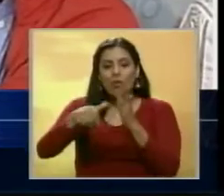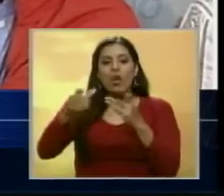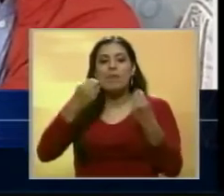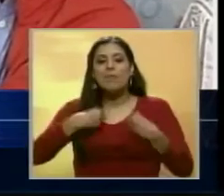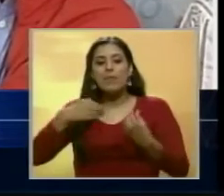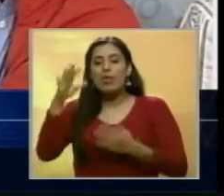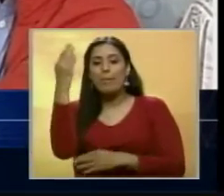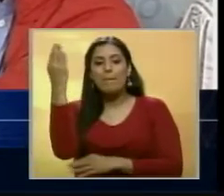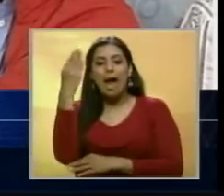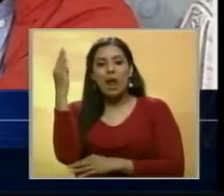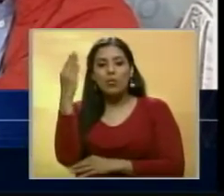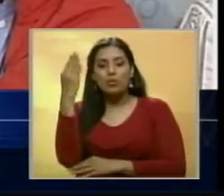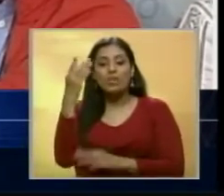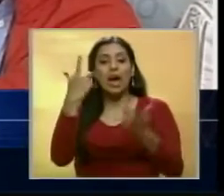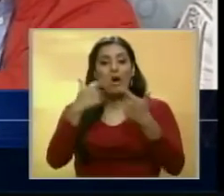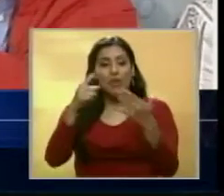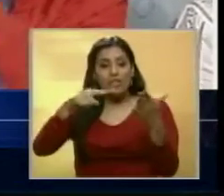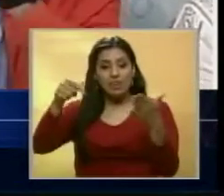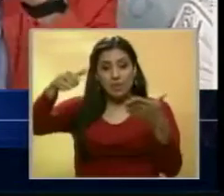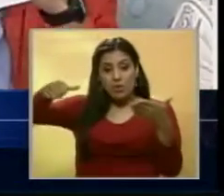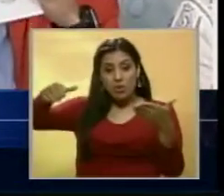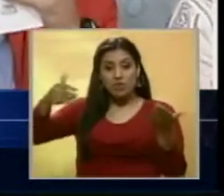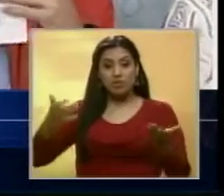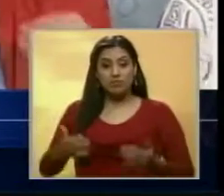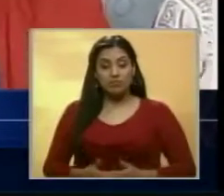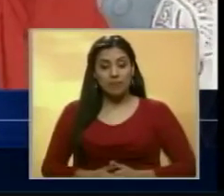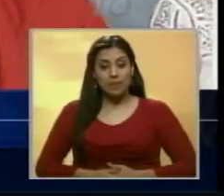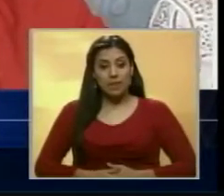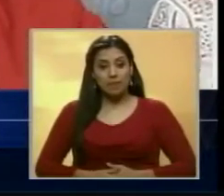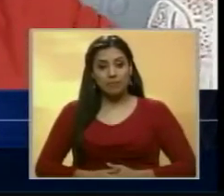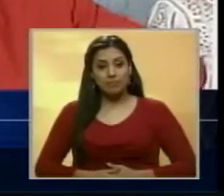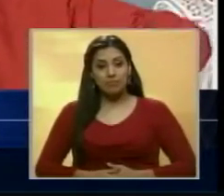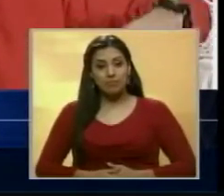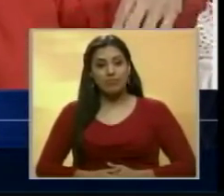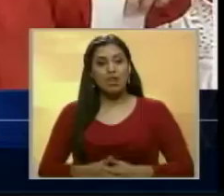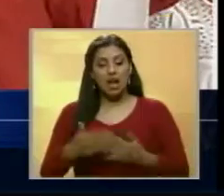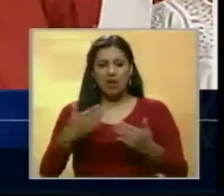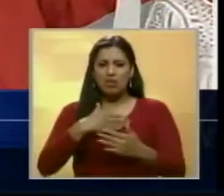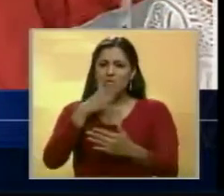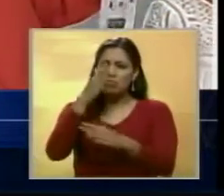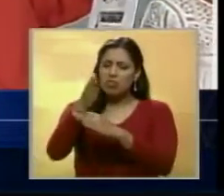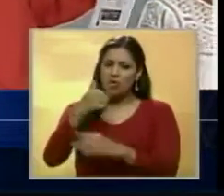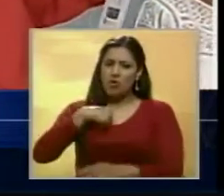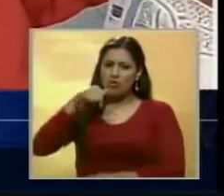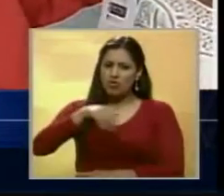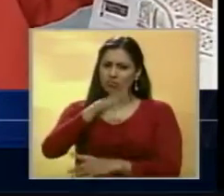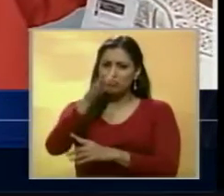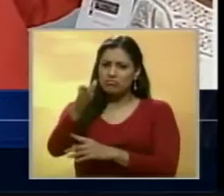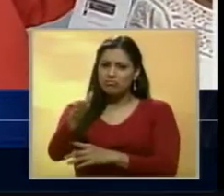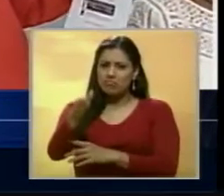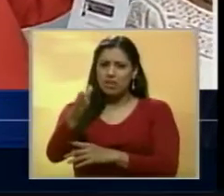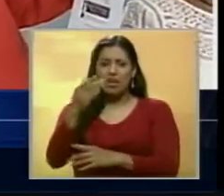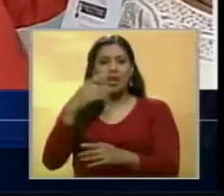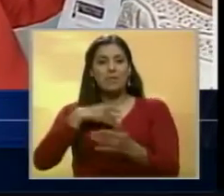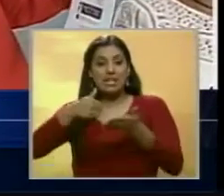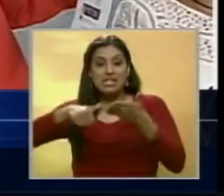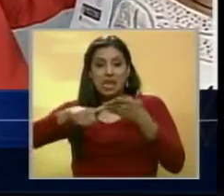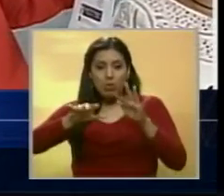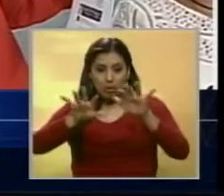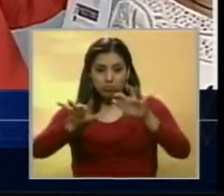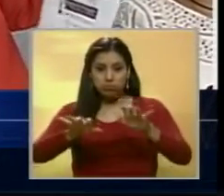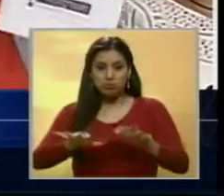domicilio Baruta, estado Miranda, mi firma y la huella. Fui a chequearme ahora con mi cédula de